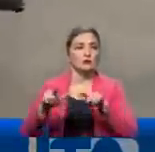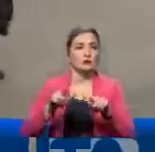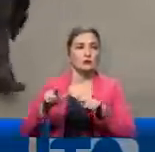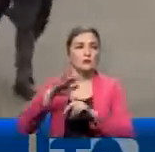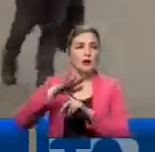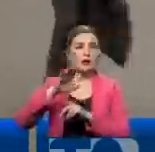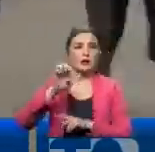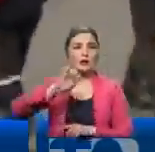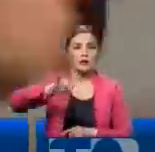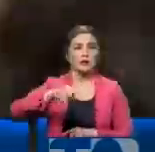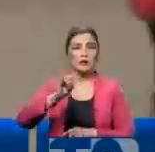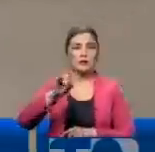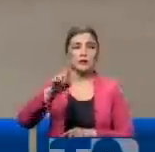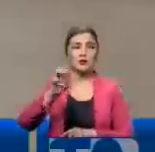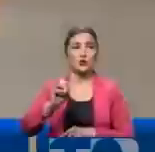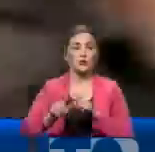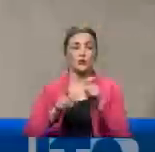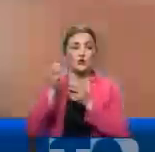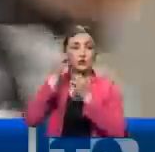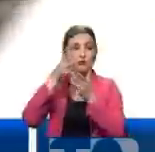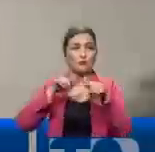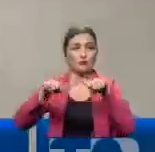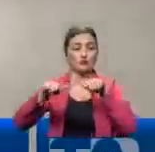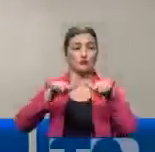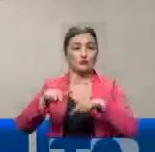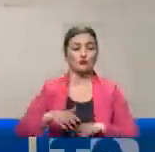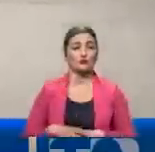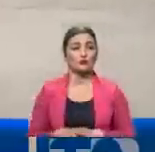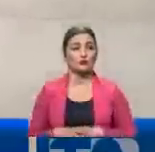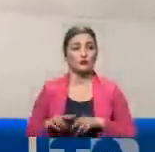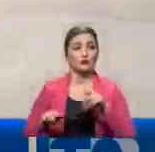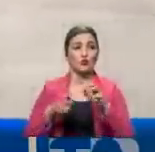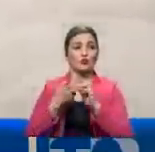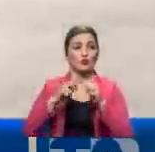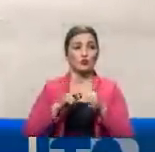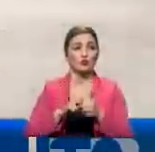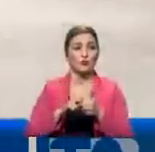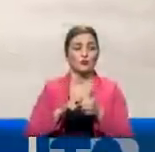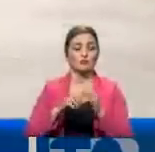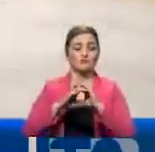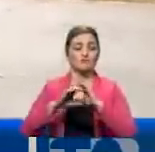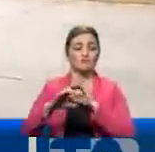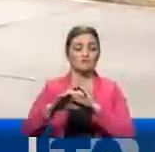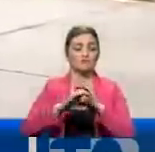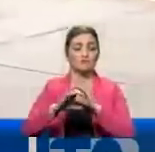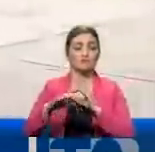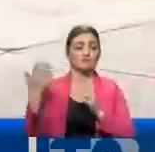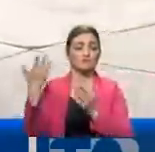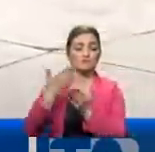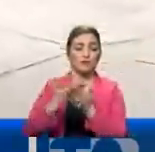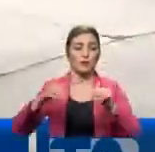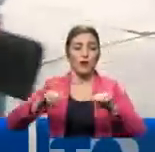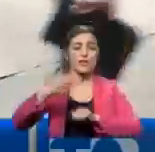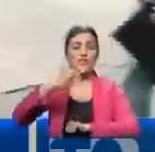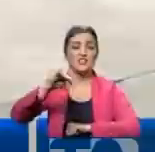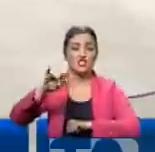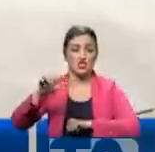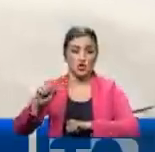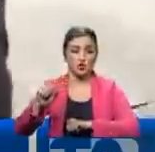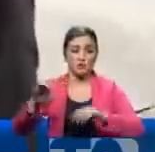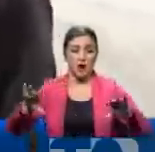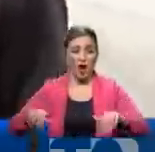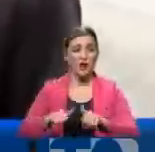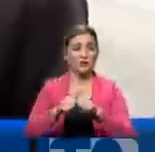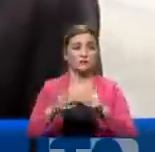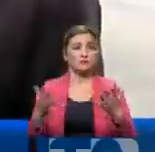Nos contaban también ciudadanos de esta zona que se reportan algunos problemas con el transporte que viene desde el Valle de los Chillos, porque ya